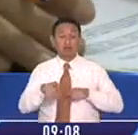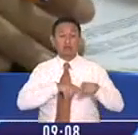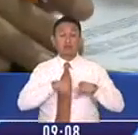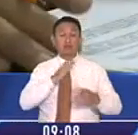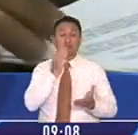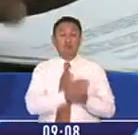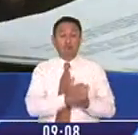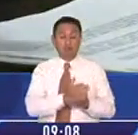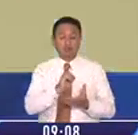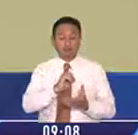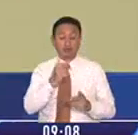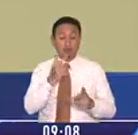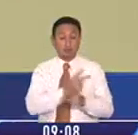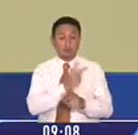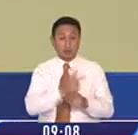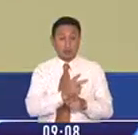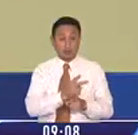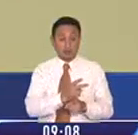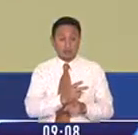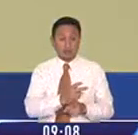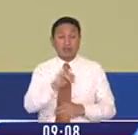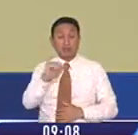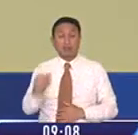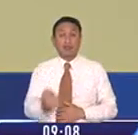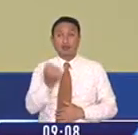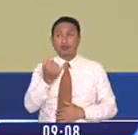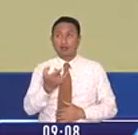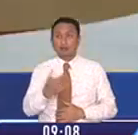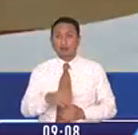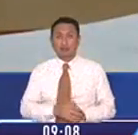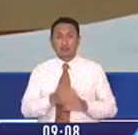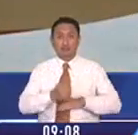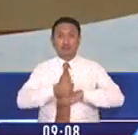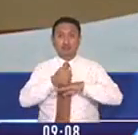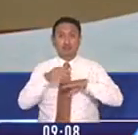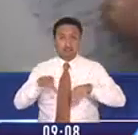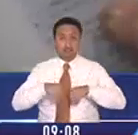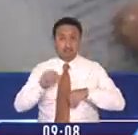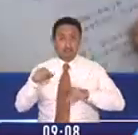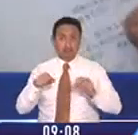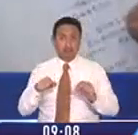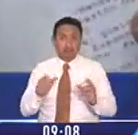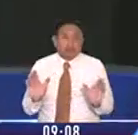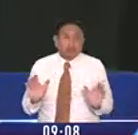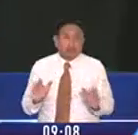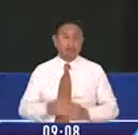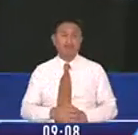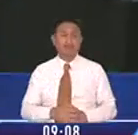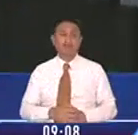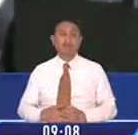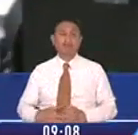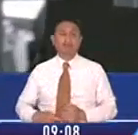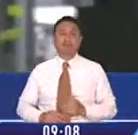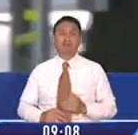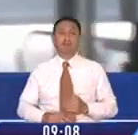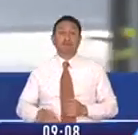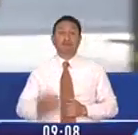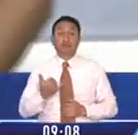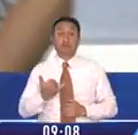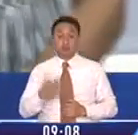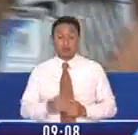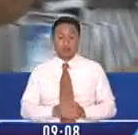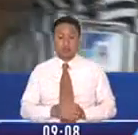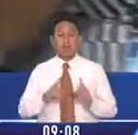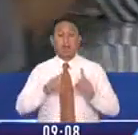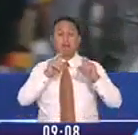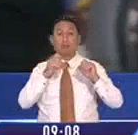concurso como medida cautelar, aunque hasta este jueves no hubo un pronunciamiento respecto a este recurso. Es así que una vez presentado el